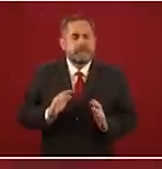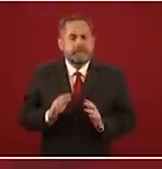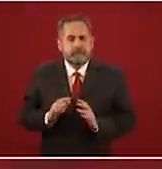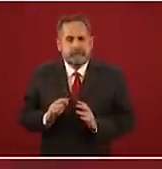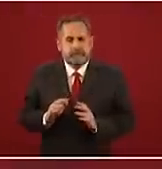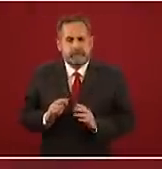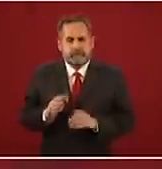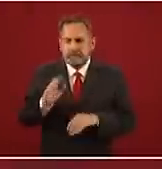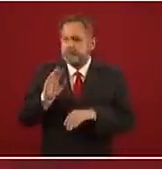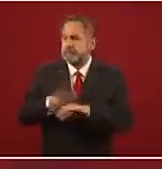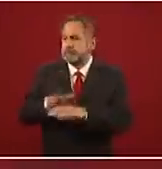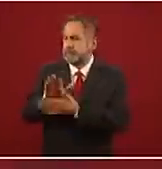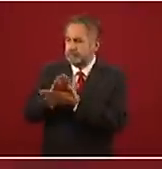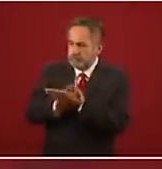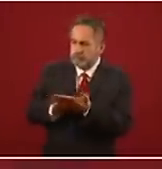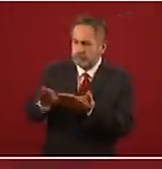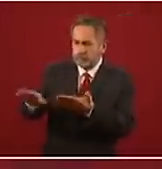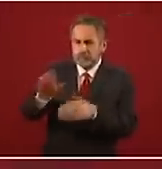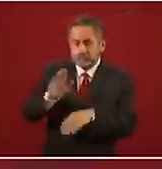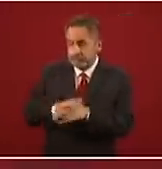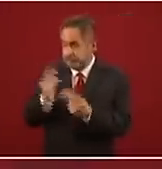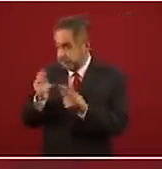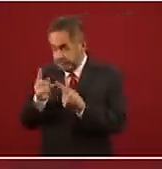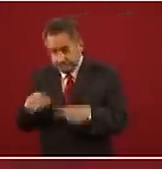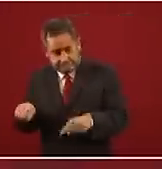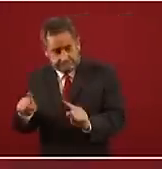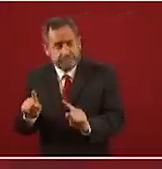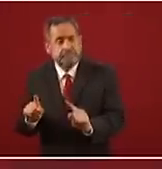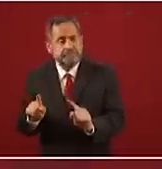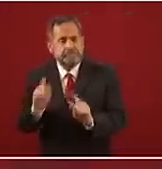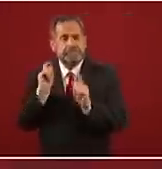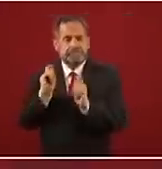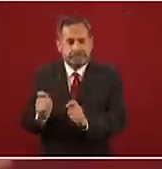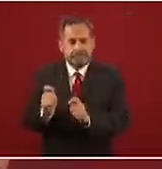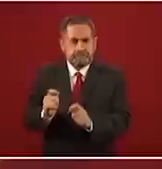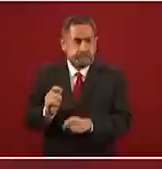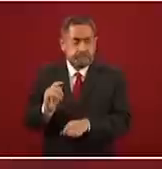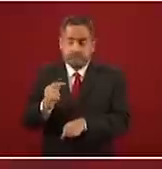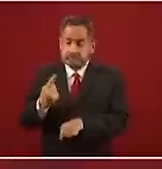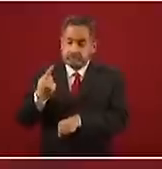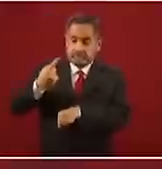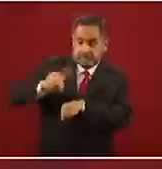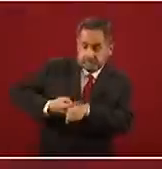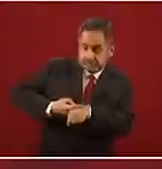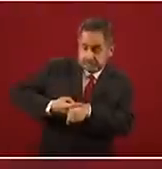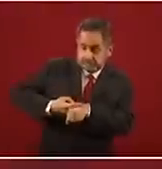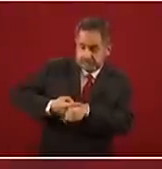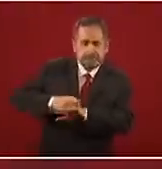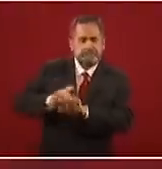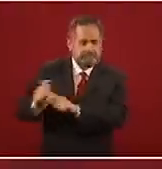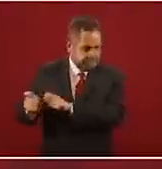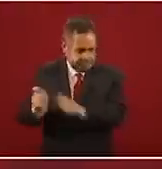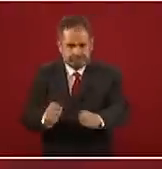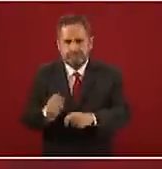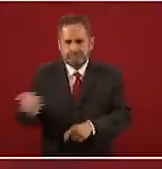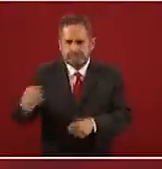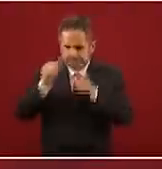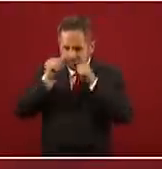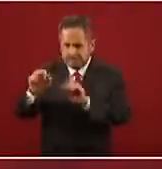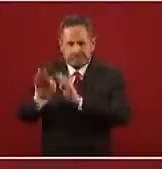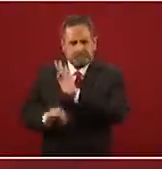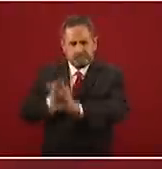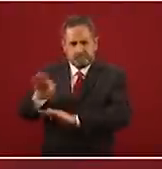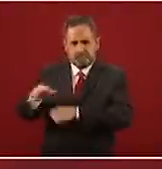sobre todo la gente humilde, la gente más necesitada, de que si se enferma va a poder ser